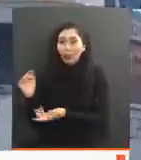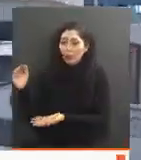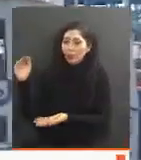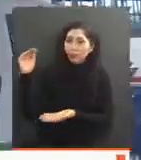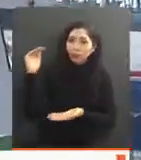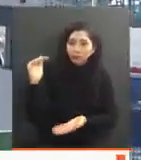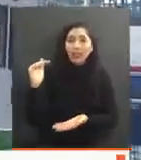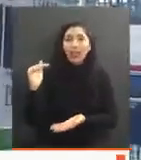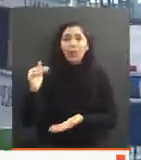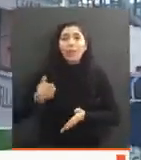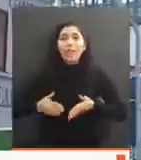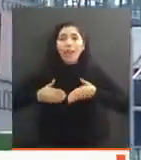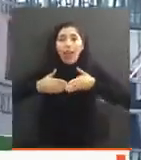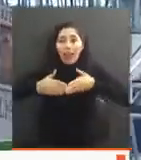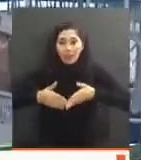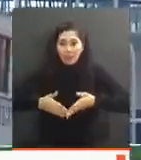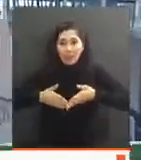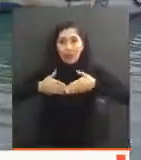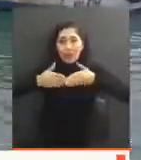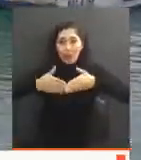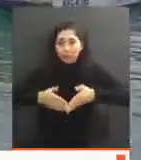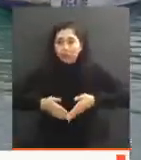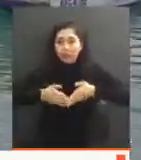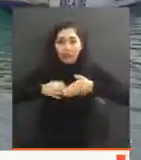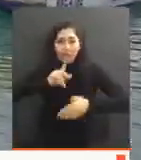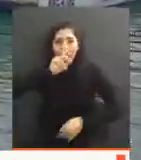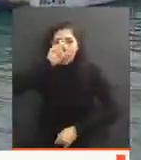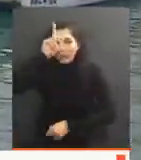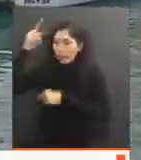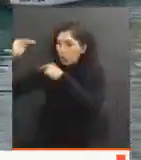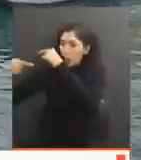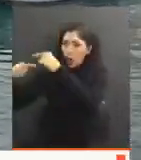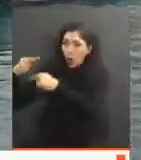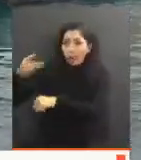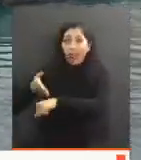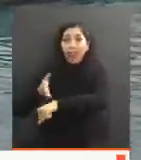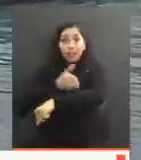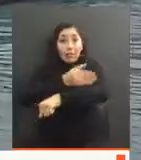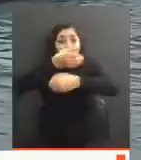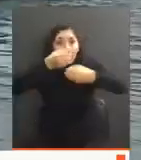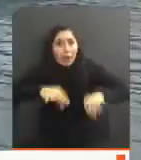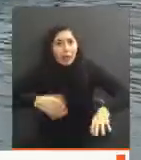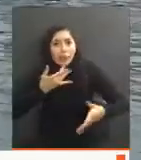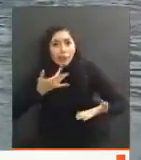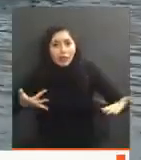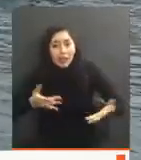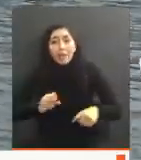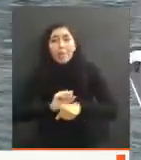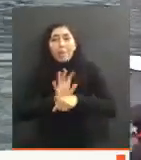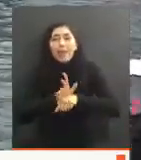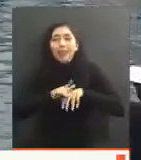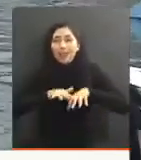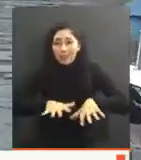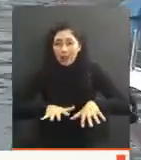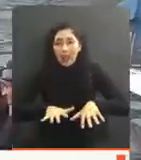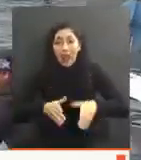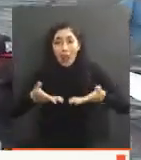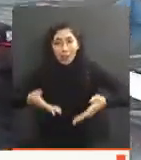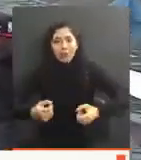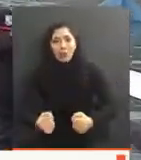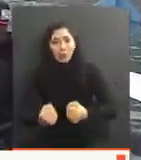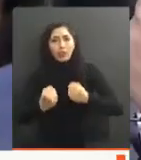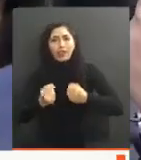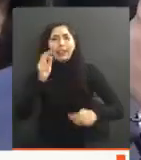la procesión por mar, una tradición que se había perdido debido a la pandemia y que sin ninguna duda potencia el turismo